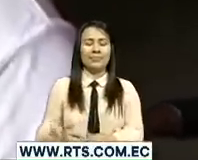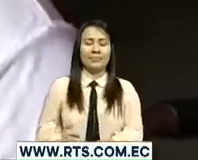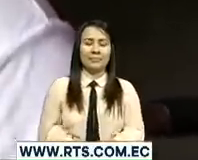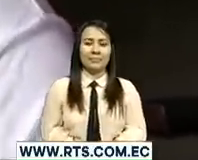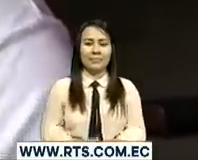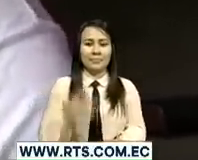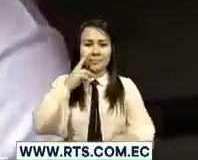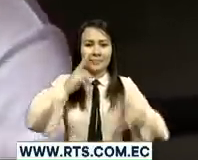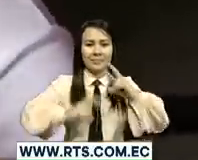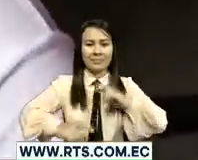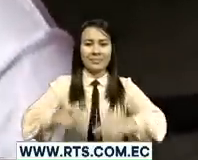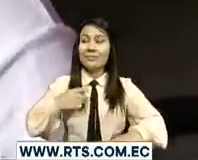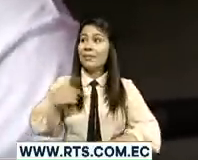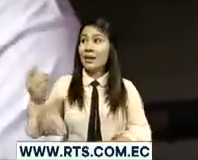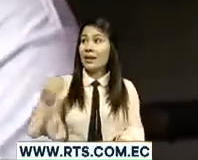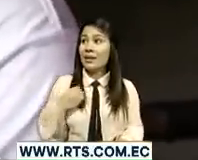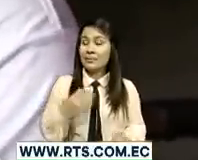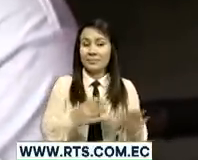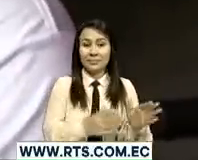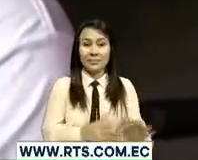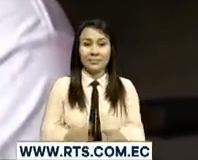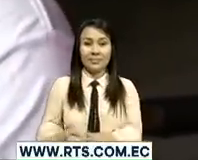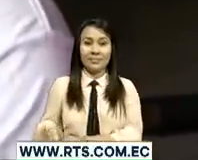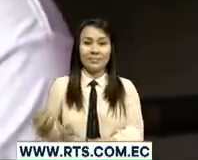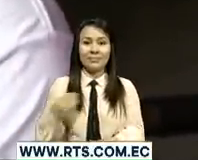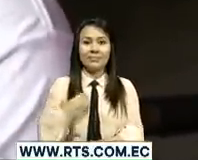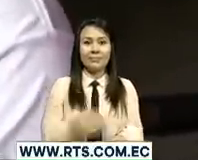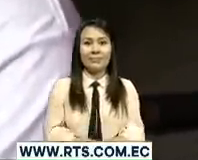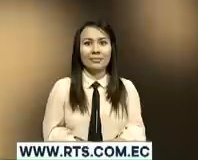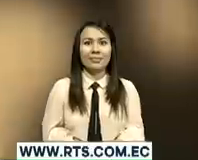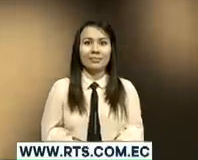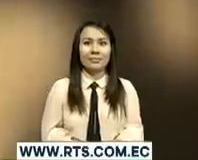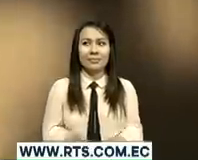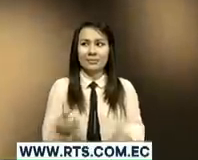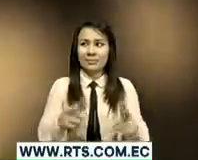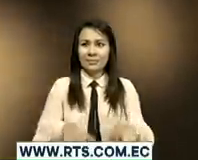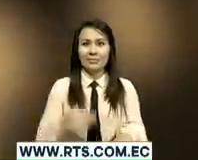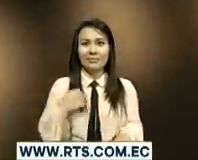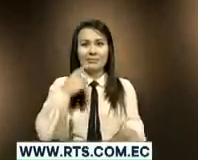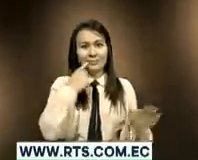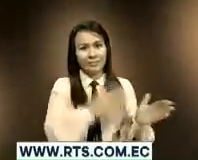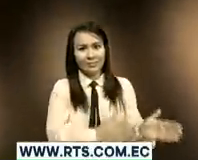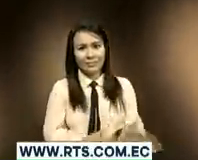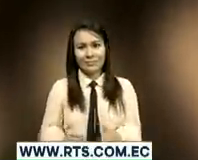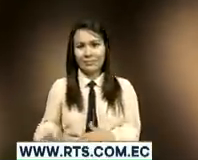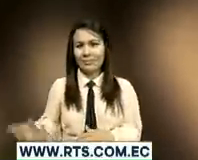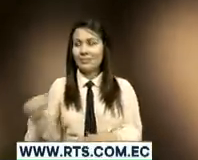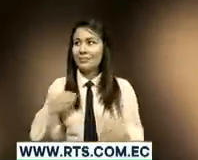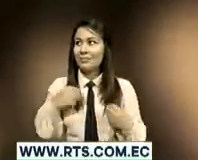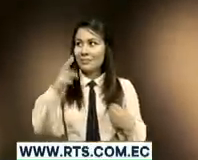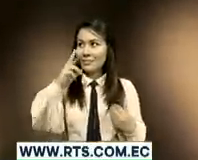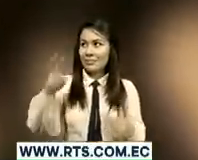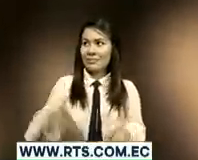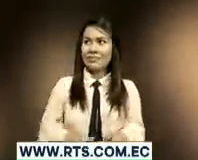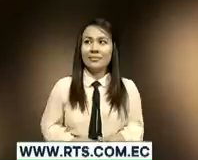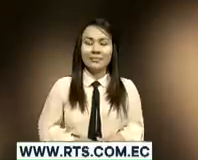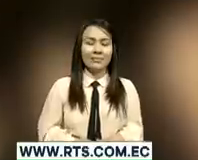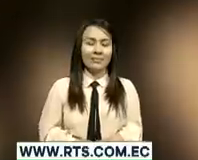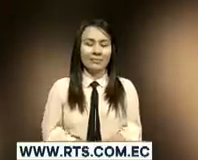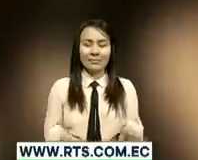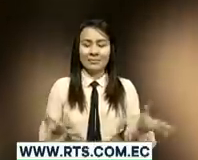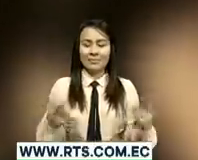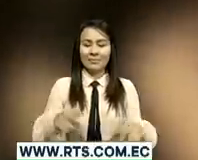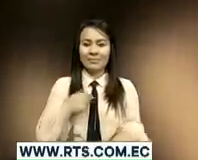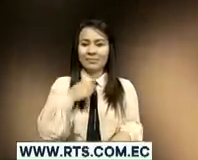vaca al piso por lo que de repente una bala llega a salir, bueno, y yo después como más